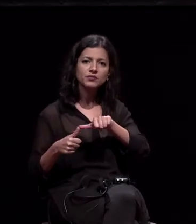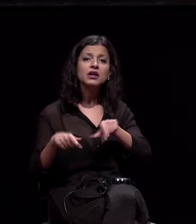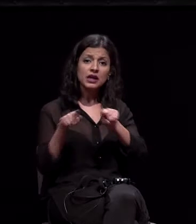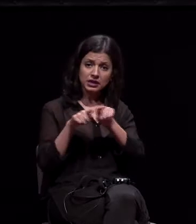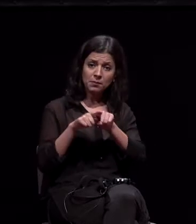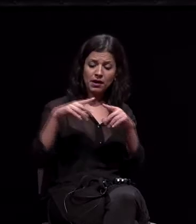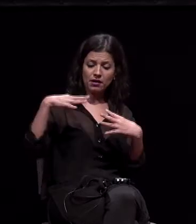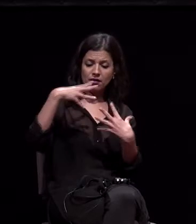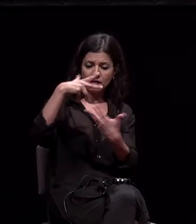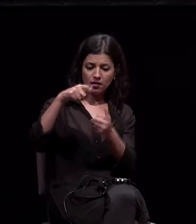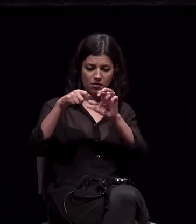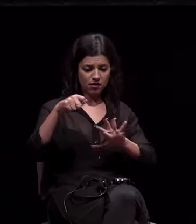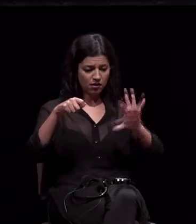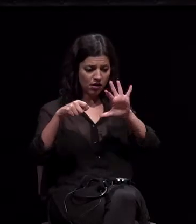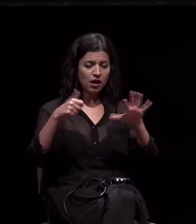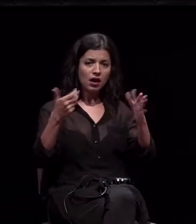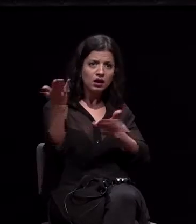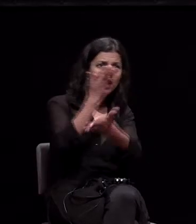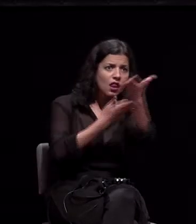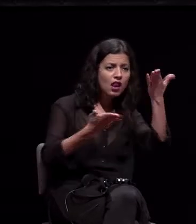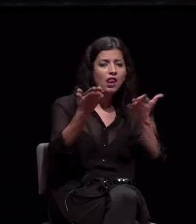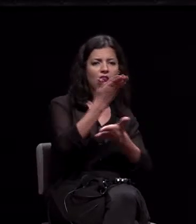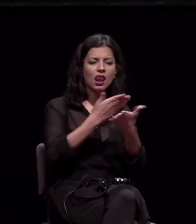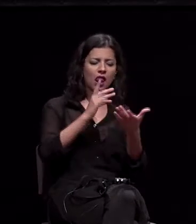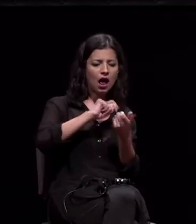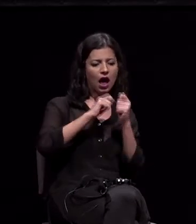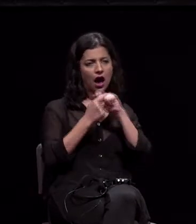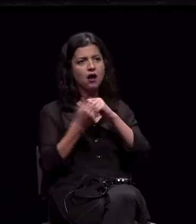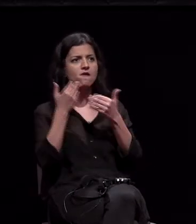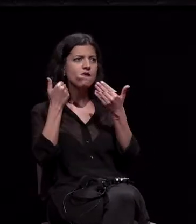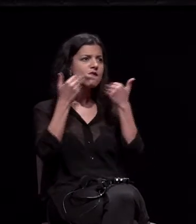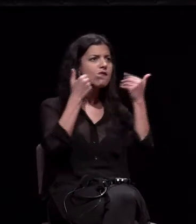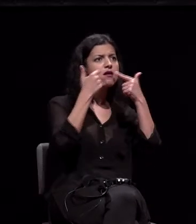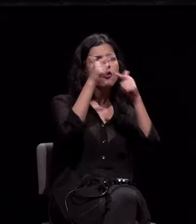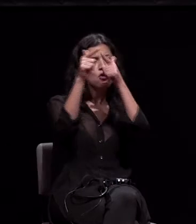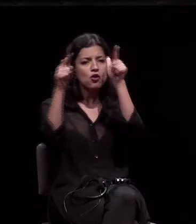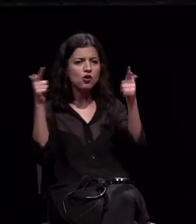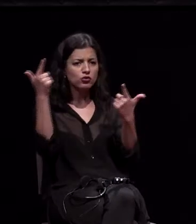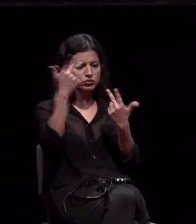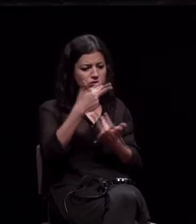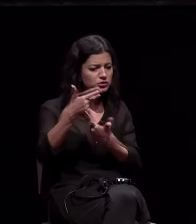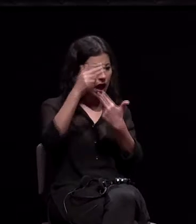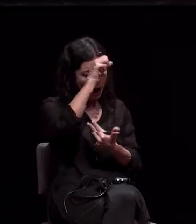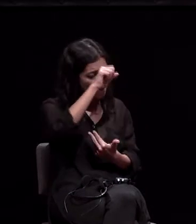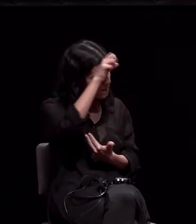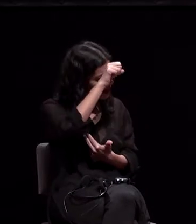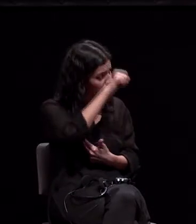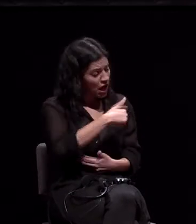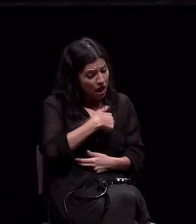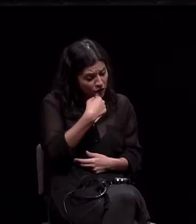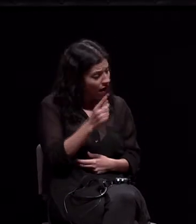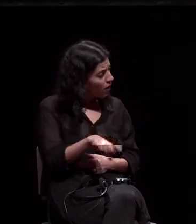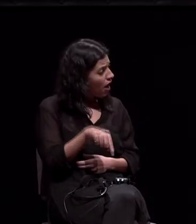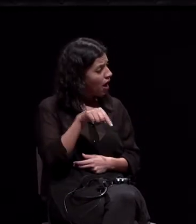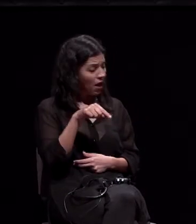y de la abstracción geométrica y lo reaprenden desde otra serie de parámetros que yo llamo, que son lo que yo califico como aquellos